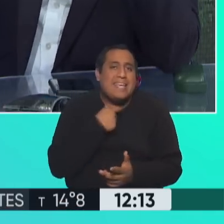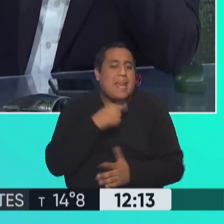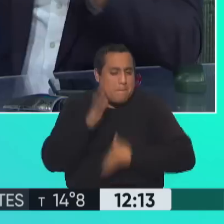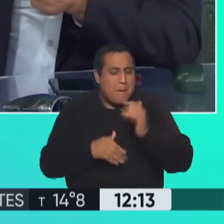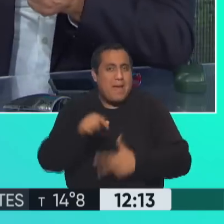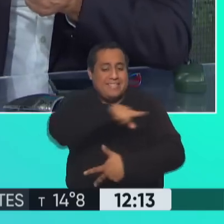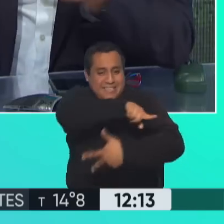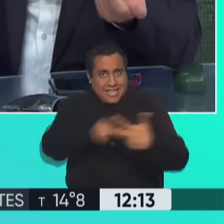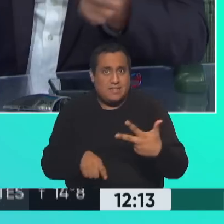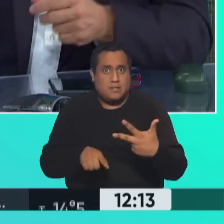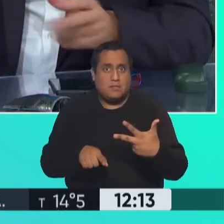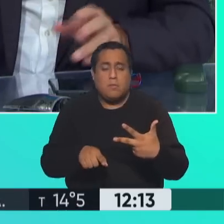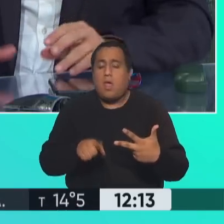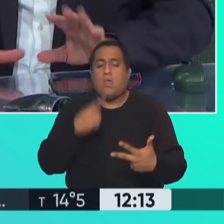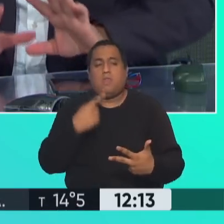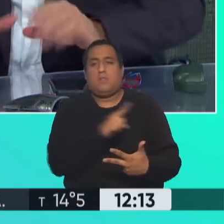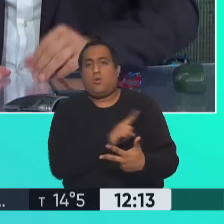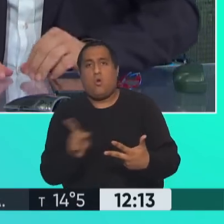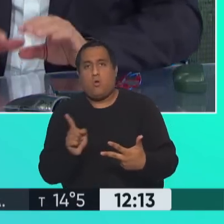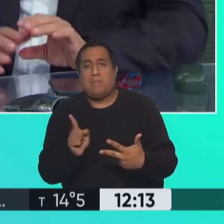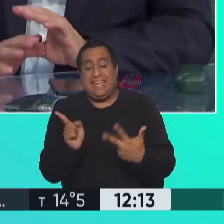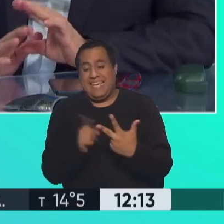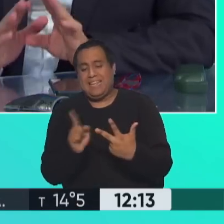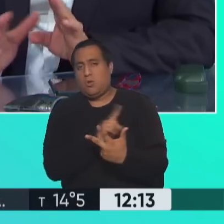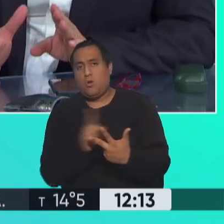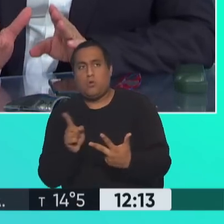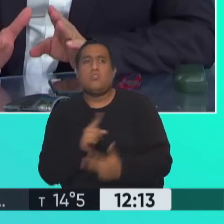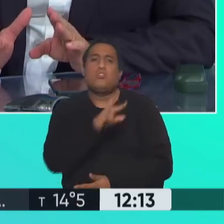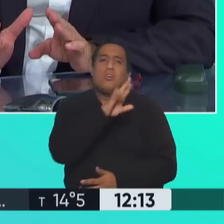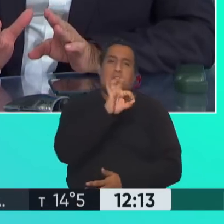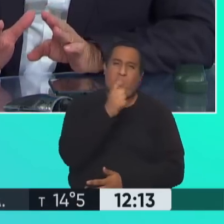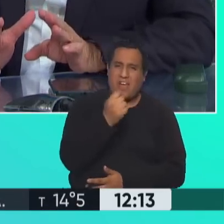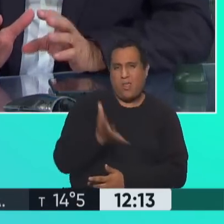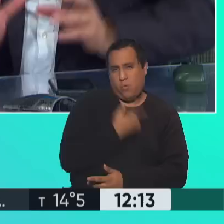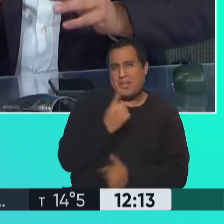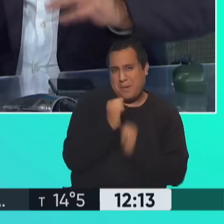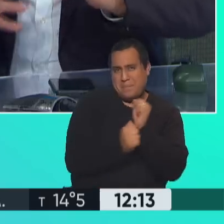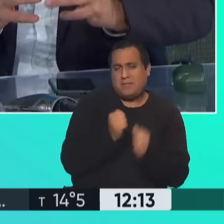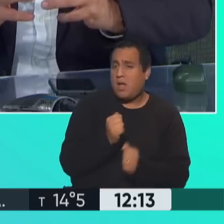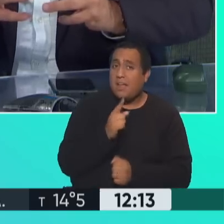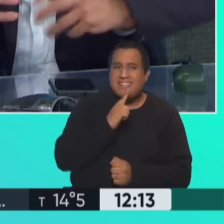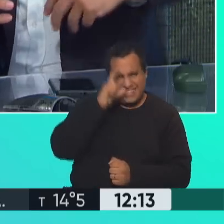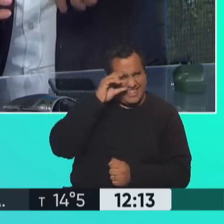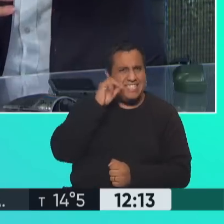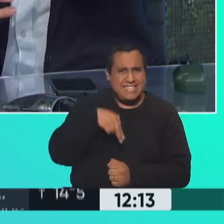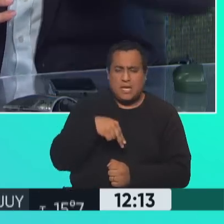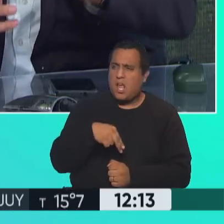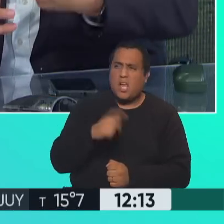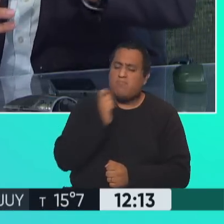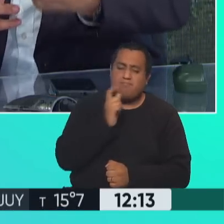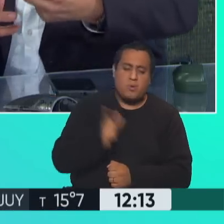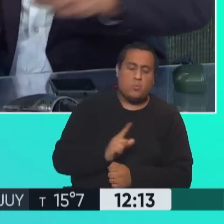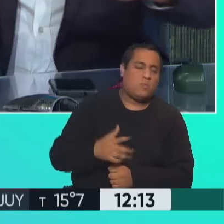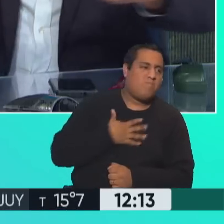dijo que no a la obra civil, en el caso de Techin. Parece que a Roca no le cayó muy bien este tema y de alguna forma